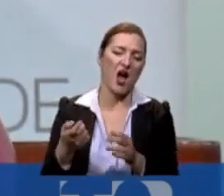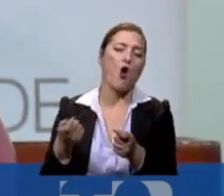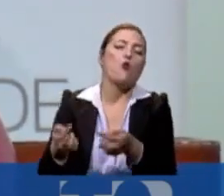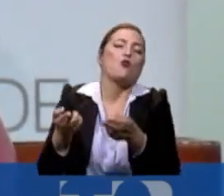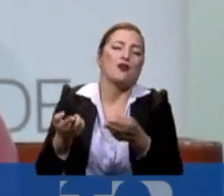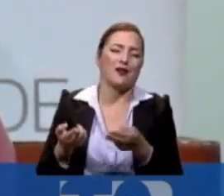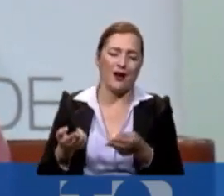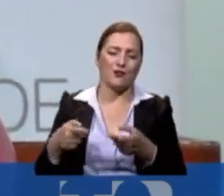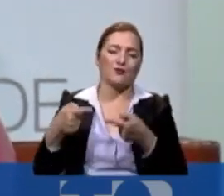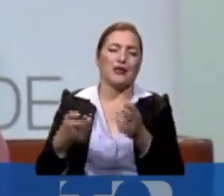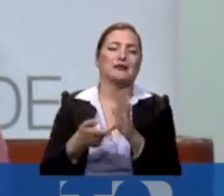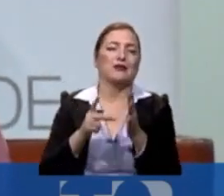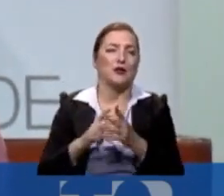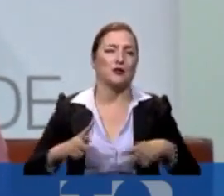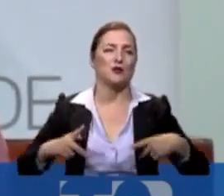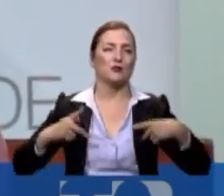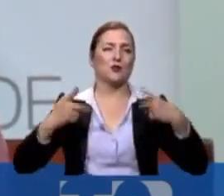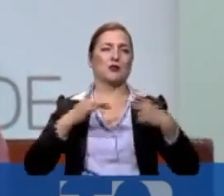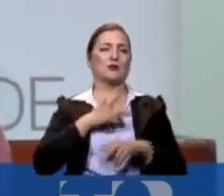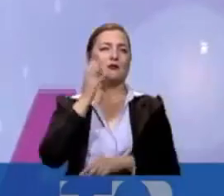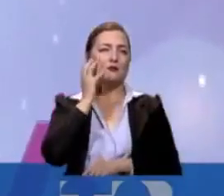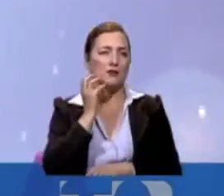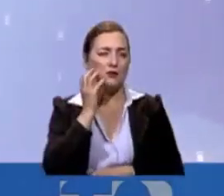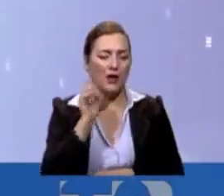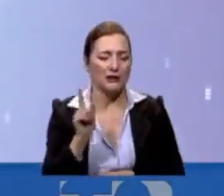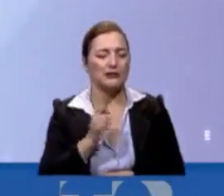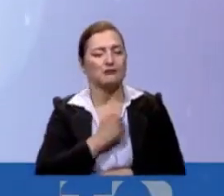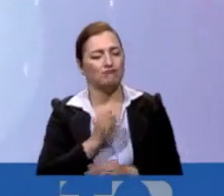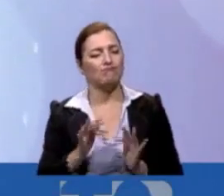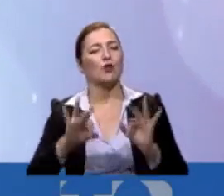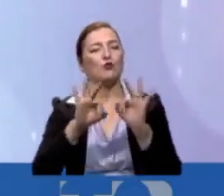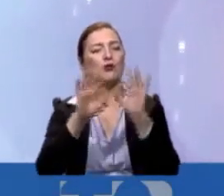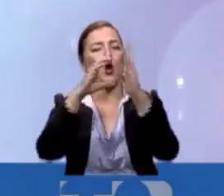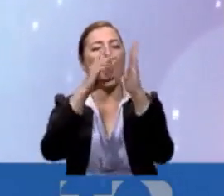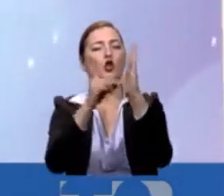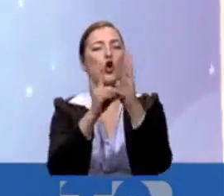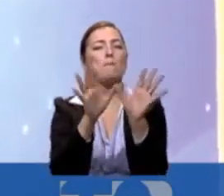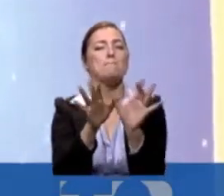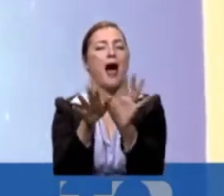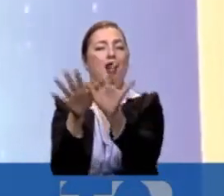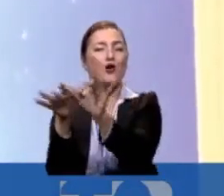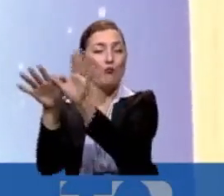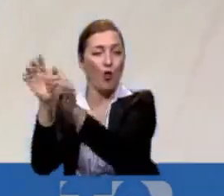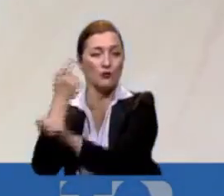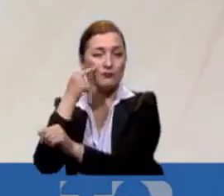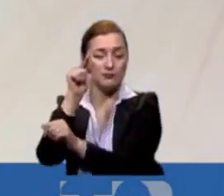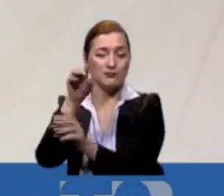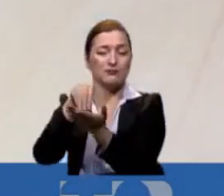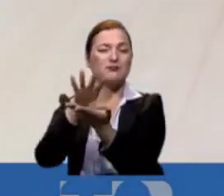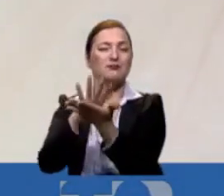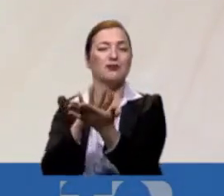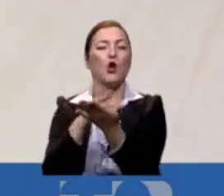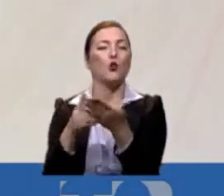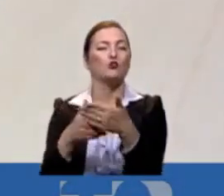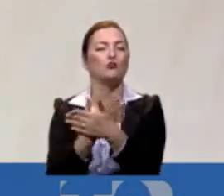todas puedan vivir de alguna forma lo que yo sí pude vivir. Gracias al Código Mariposa que desde ahora se implementa en esta casa de salud, se